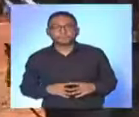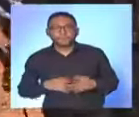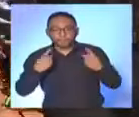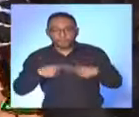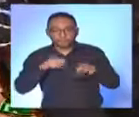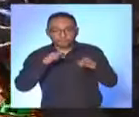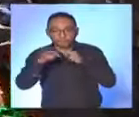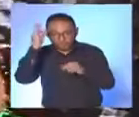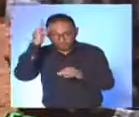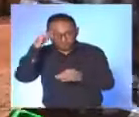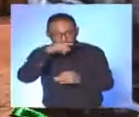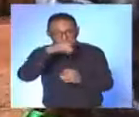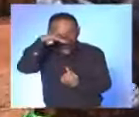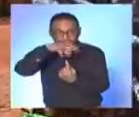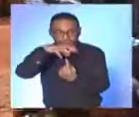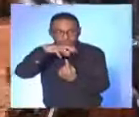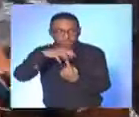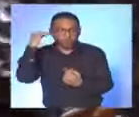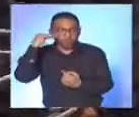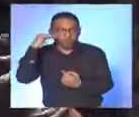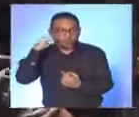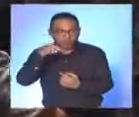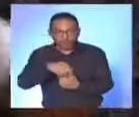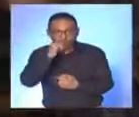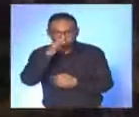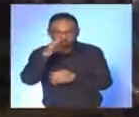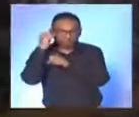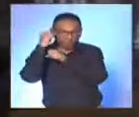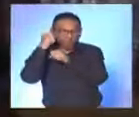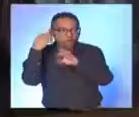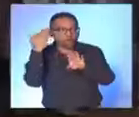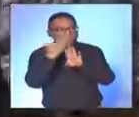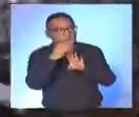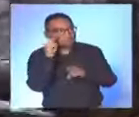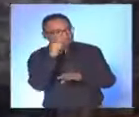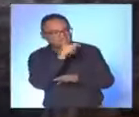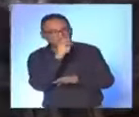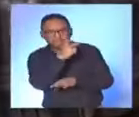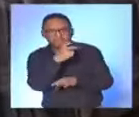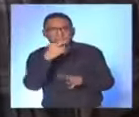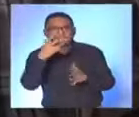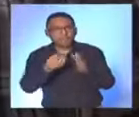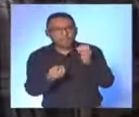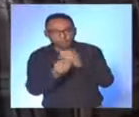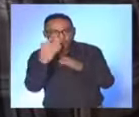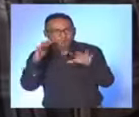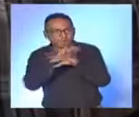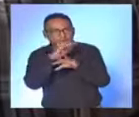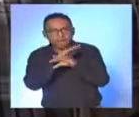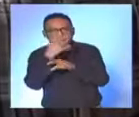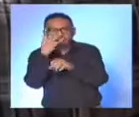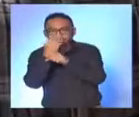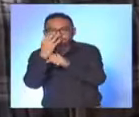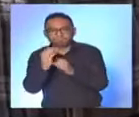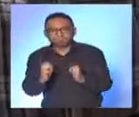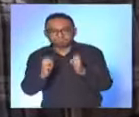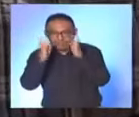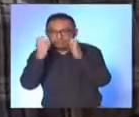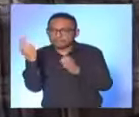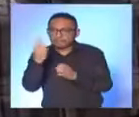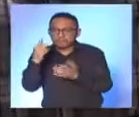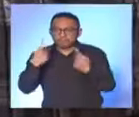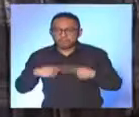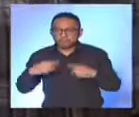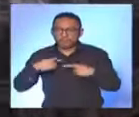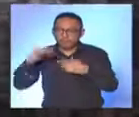Trabajadores del Centro de Convenciones y Exposiciones de Morelia se manifiestan en contra de algunas acciones de la remodelación del recinto. Solicitan el apoyo de la